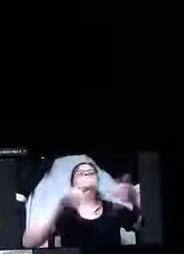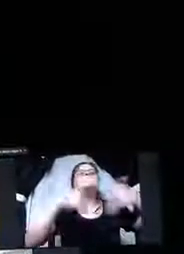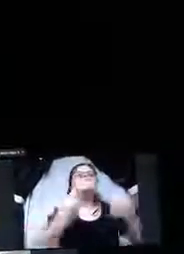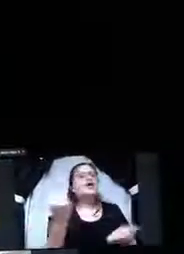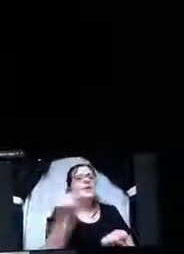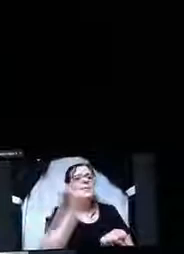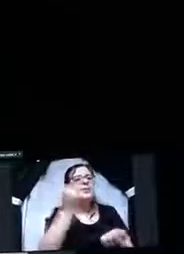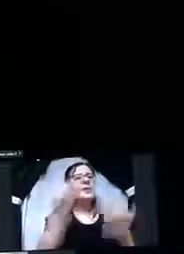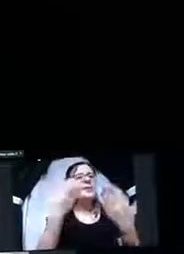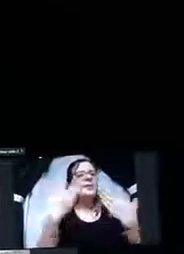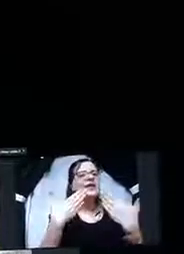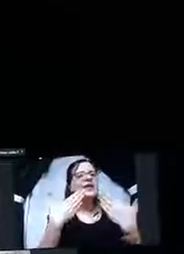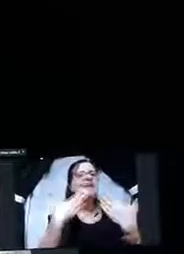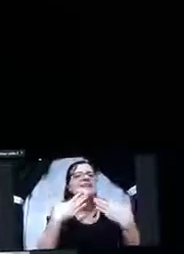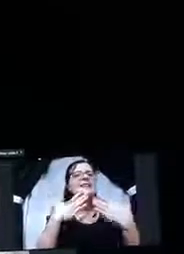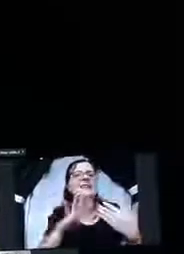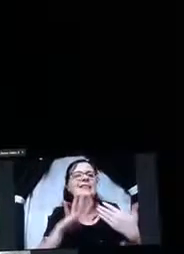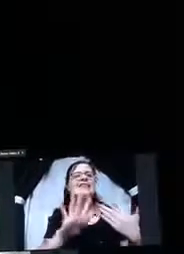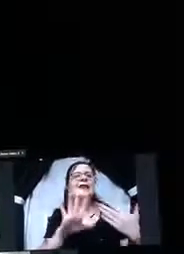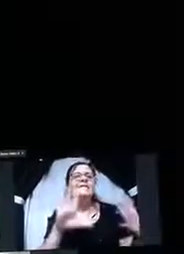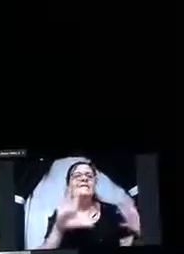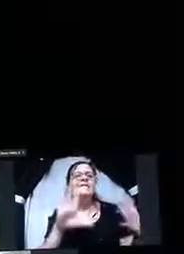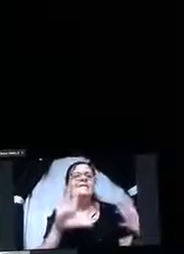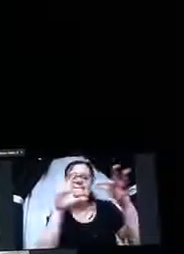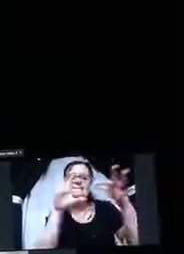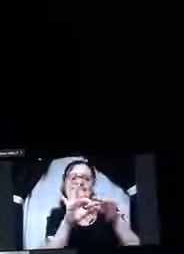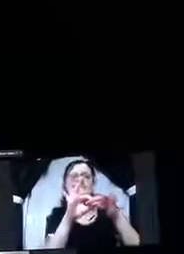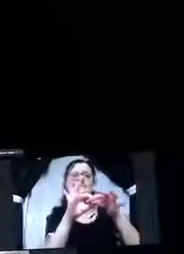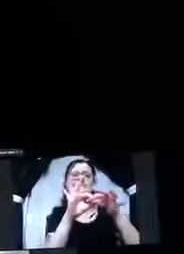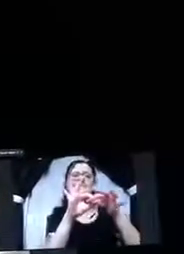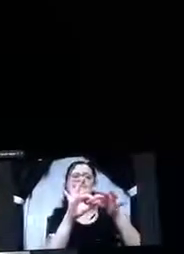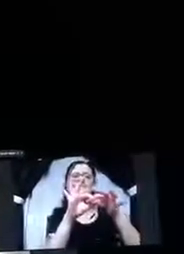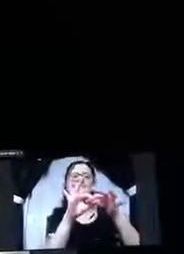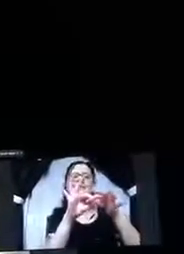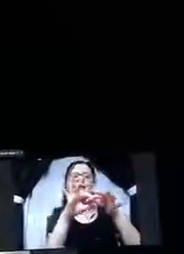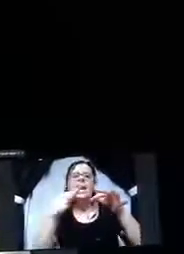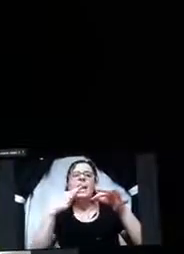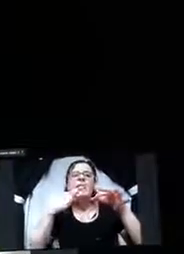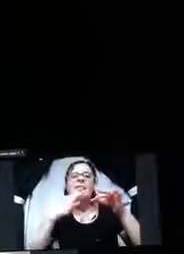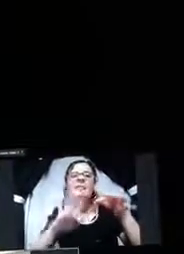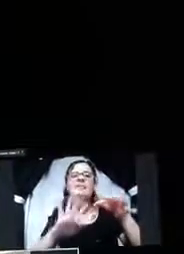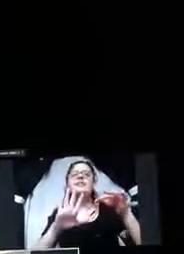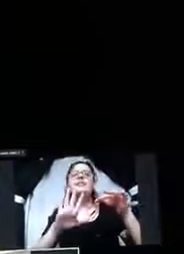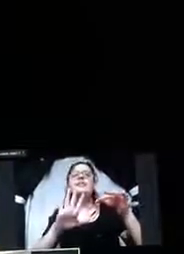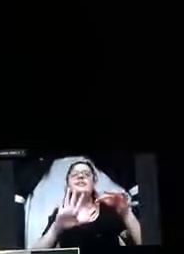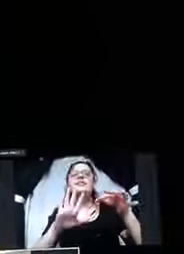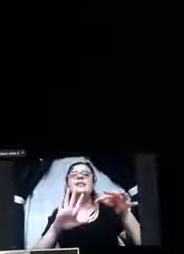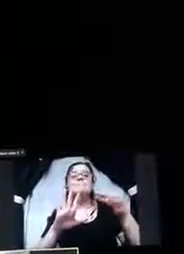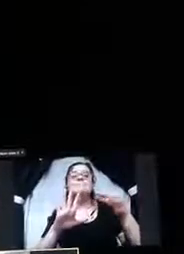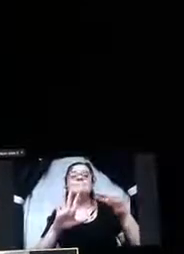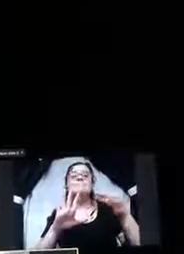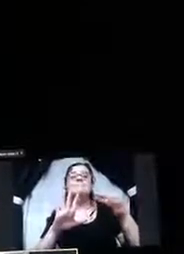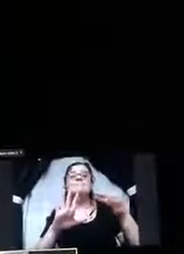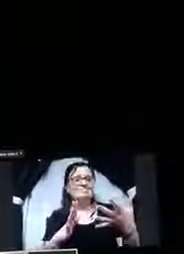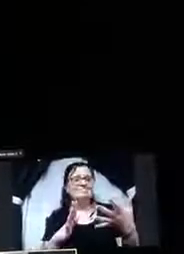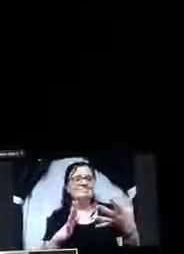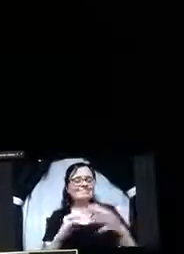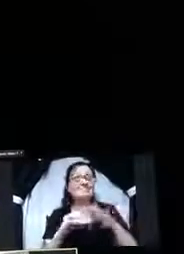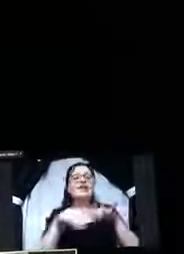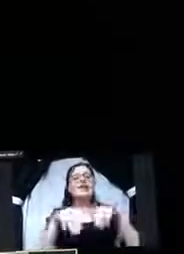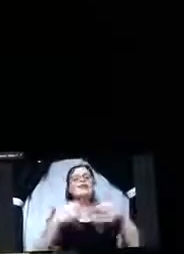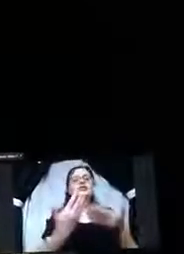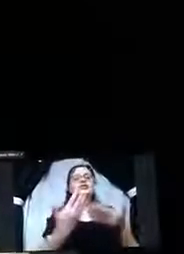proceso conceptual, ¿sí? De poder vincular esos conceptos y establecer, por ejemplo, una consecuencia. Totalmente. ¿No? Sí. O un objetivo. Bien.